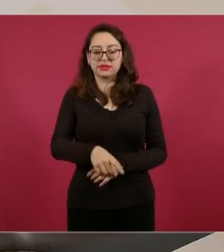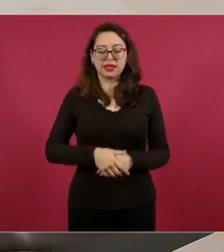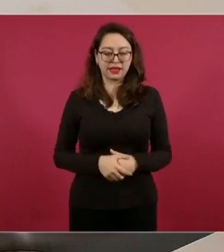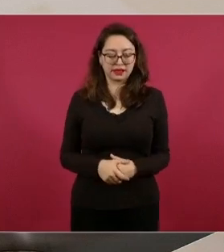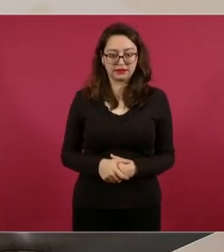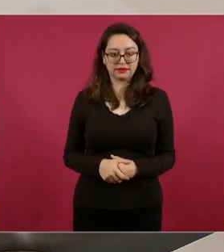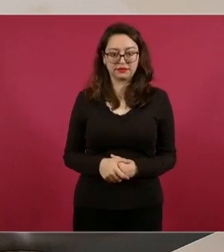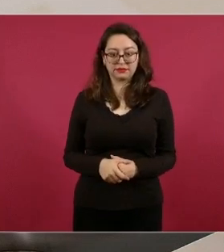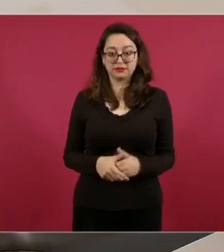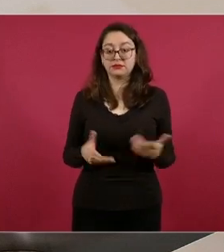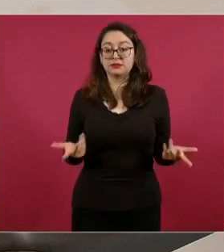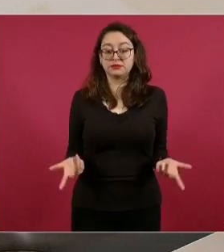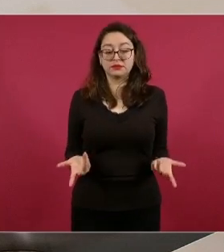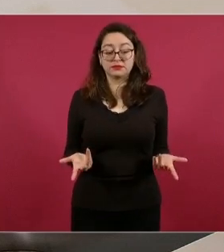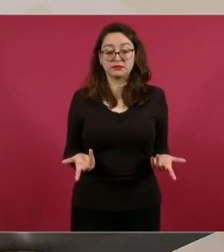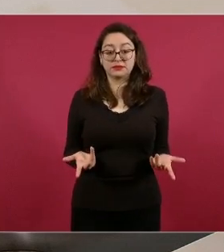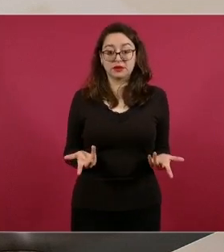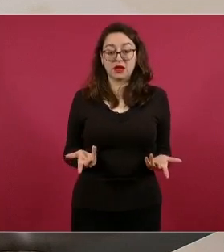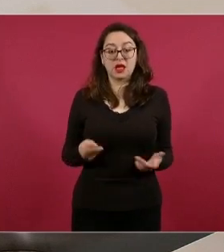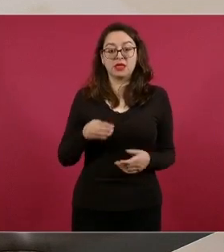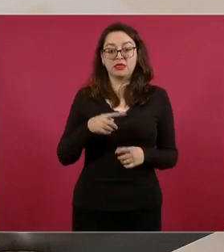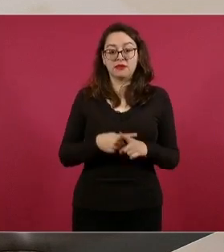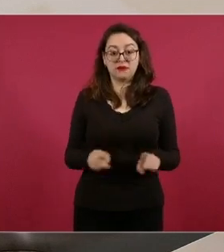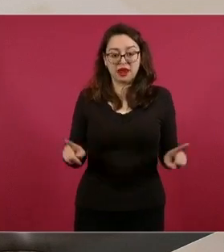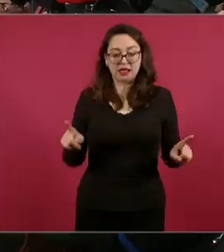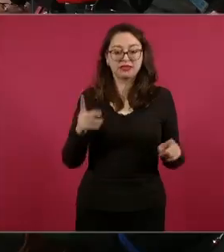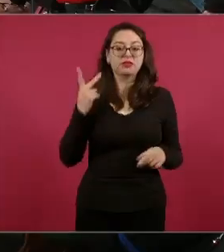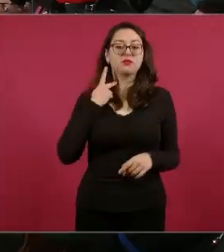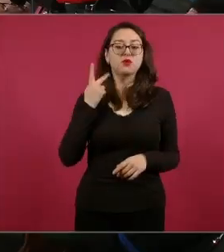¿Quién es el soberano en una monarquía?